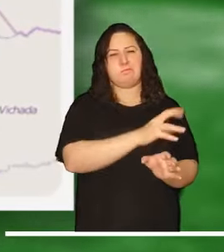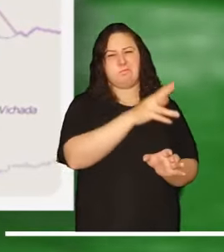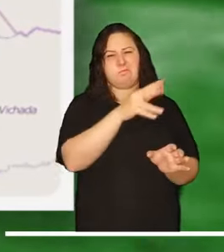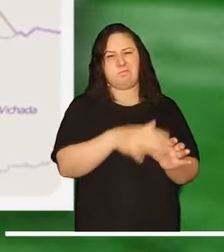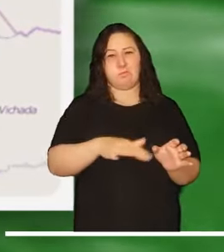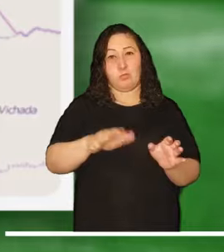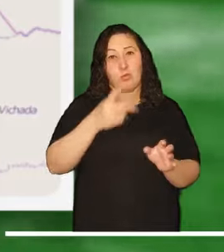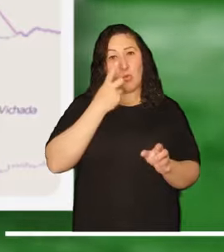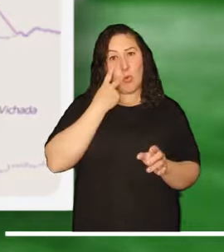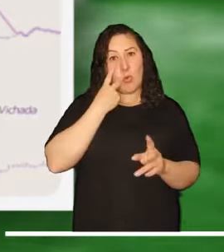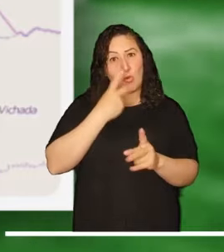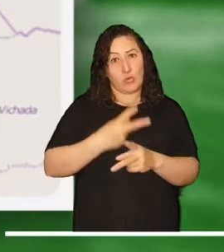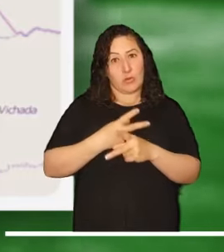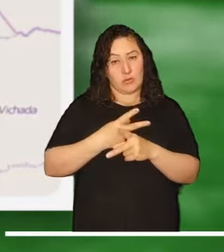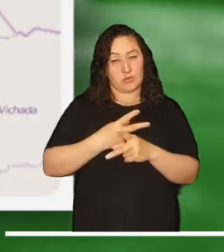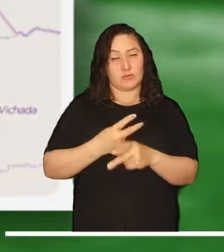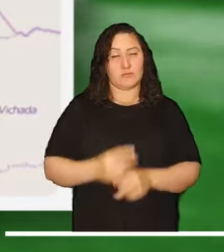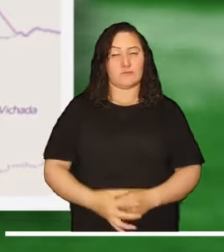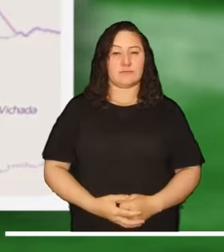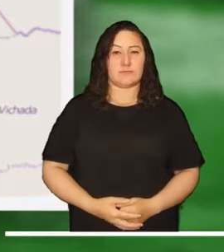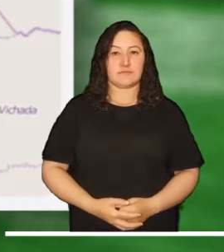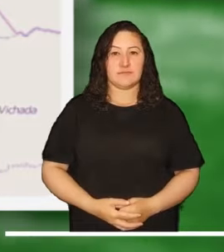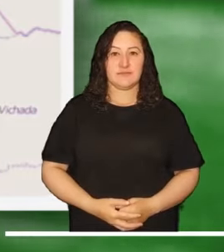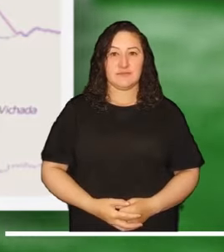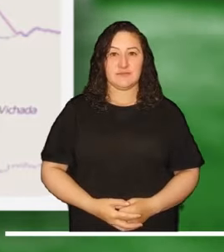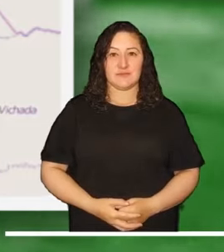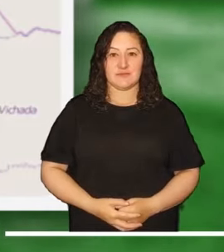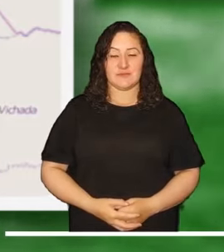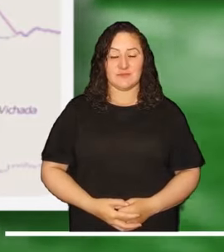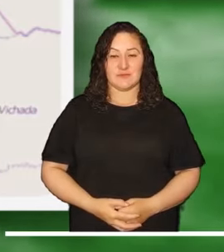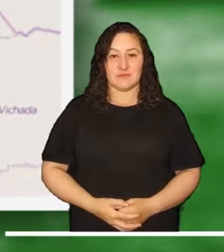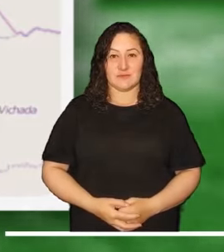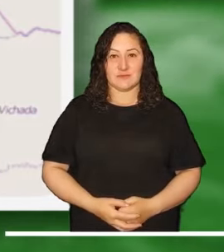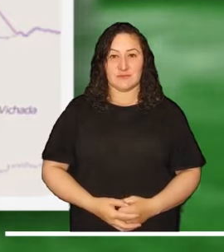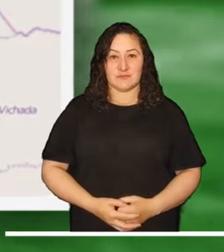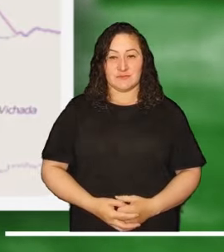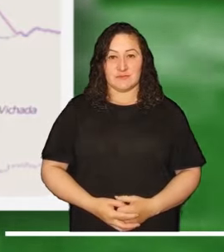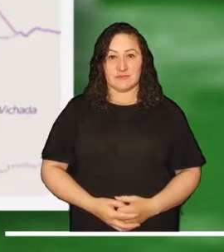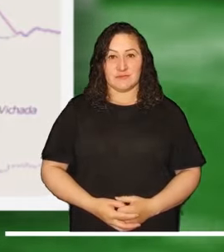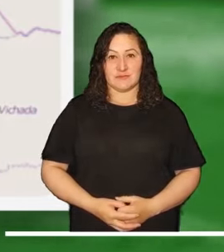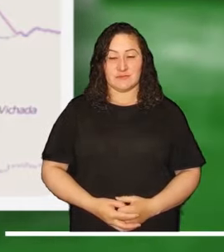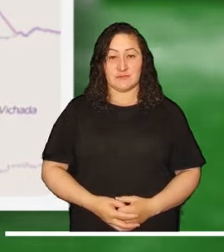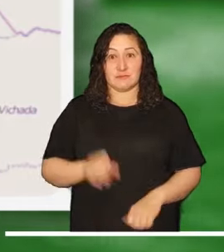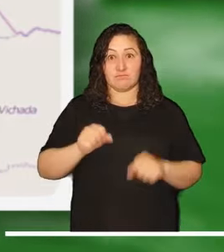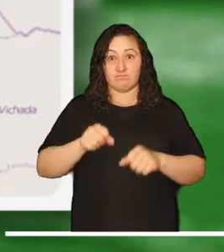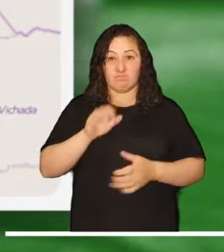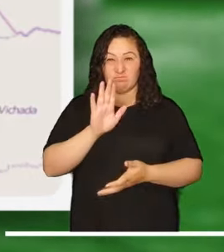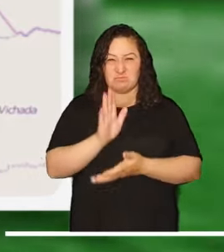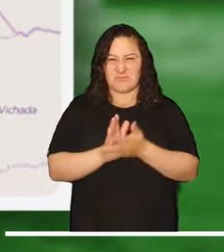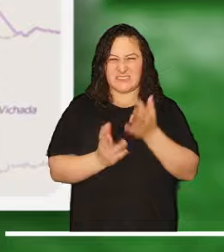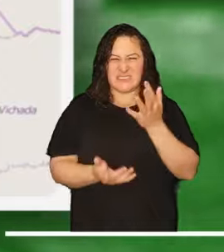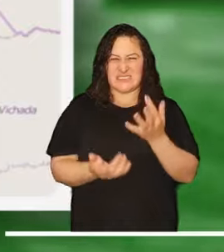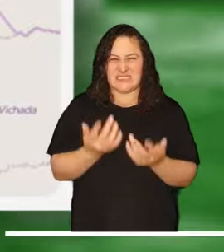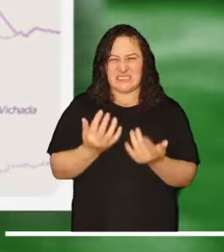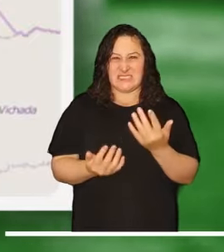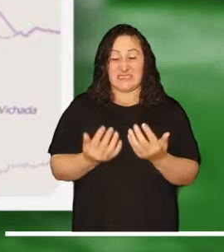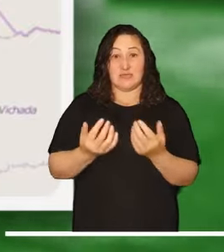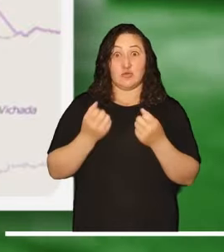que se reportan en el municipio de El Plato Magdalena debido al desbordamiento de los arroyos Camargo y Carito.